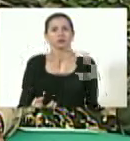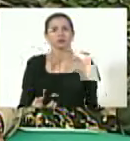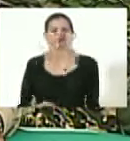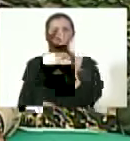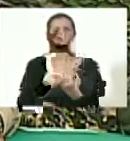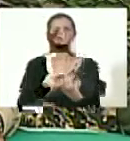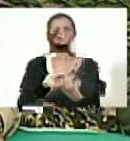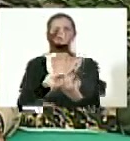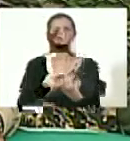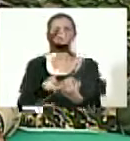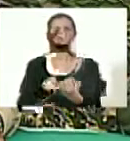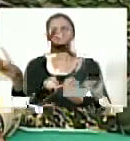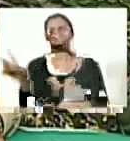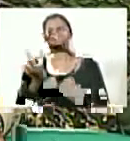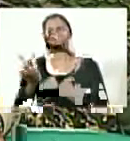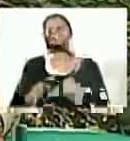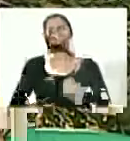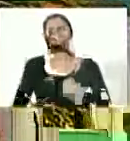bueno,